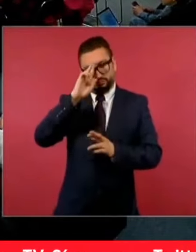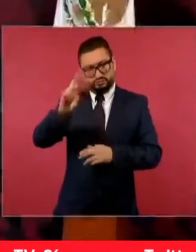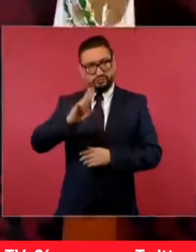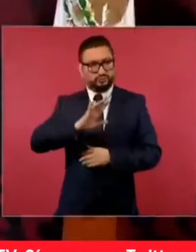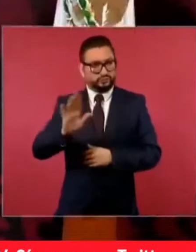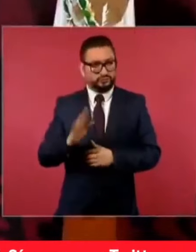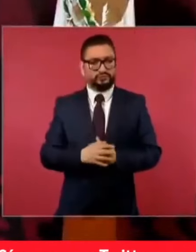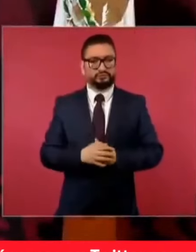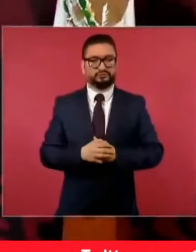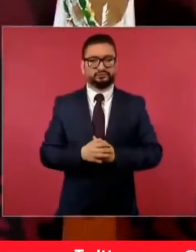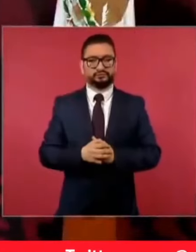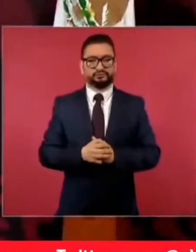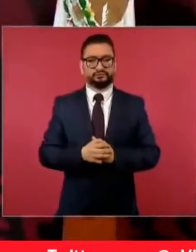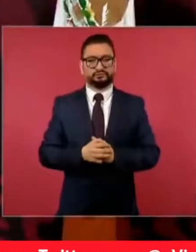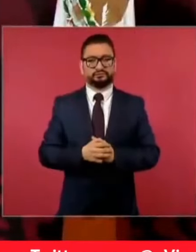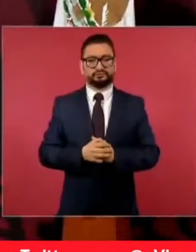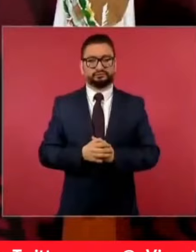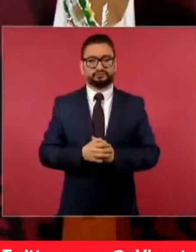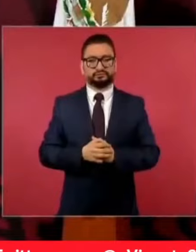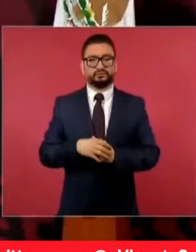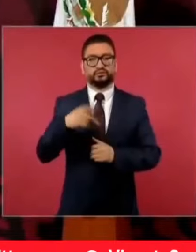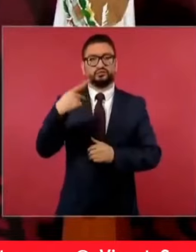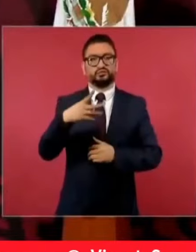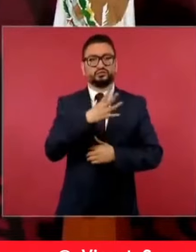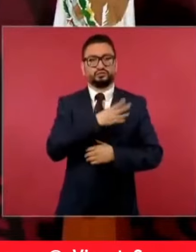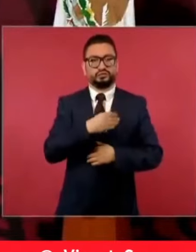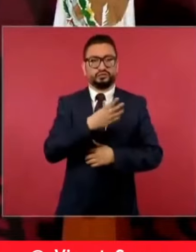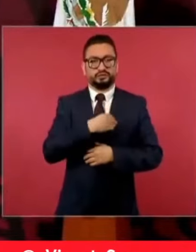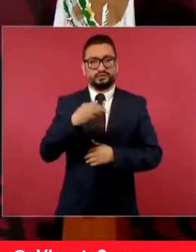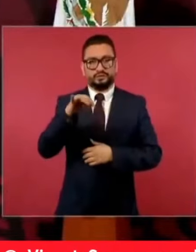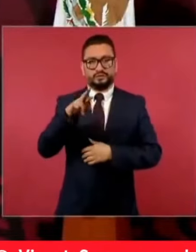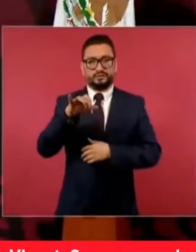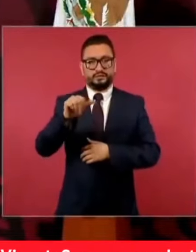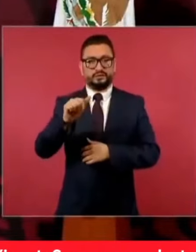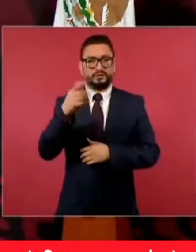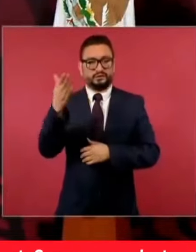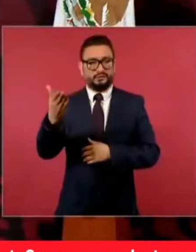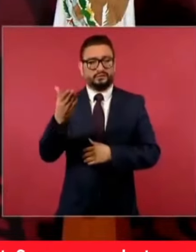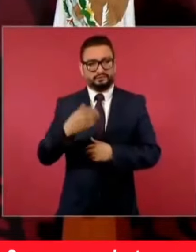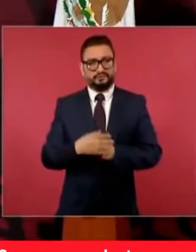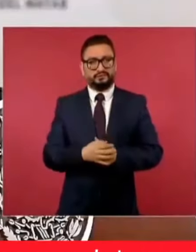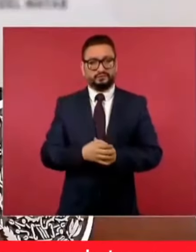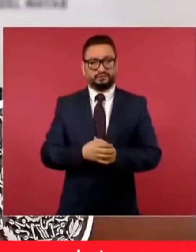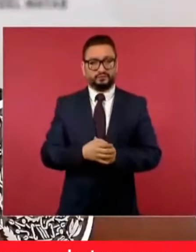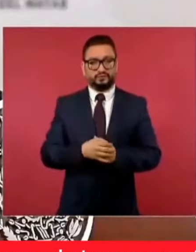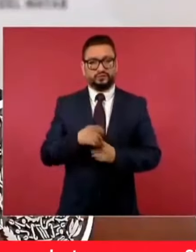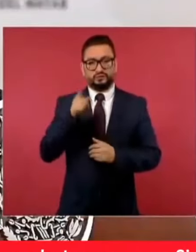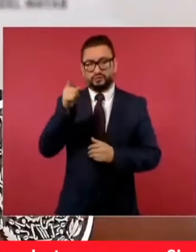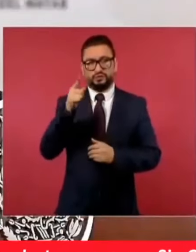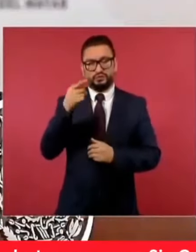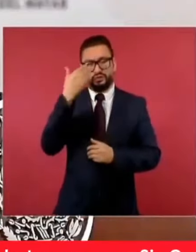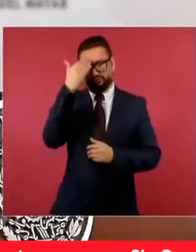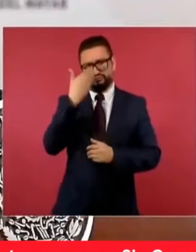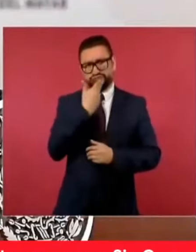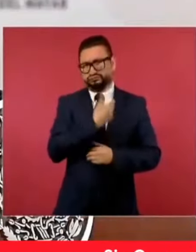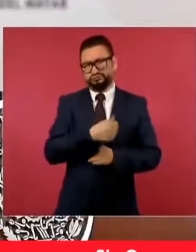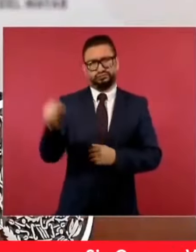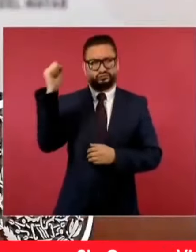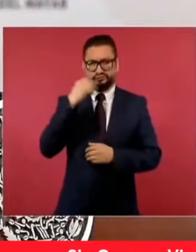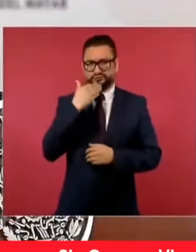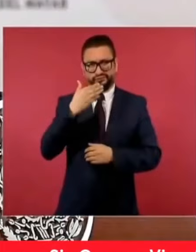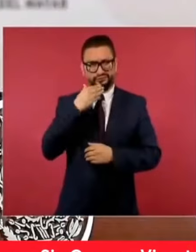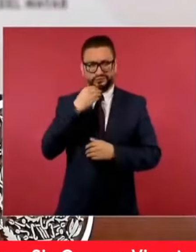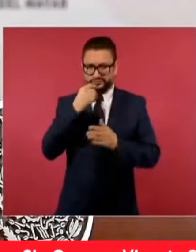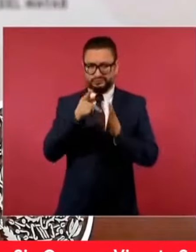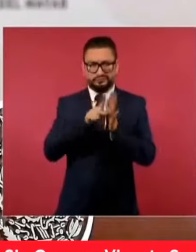el que su hija María, que además es muy buena como